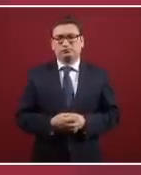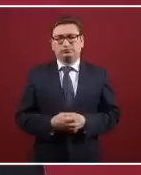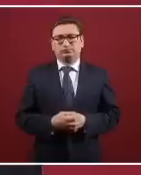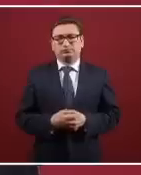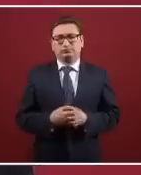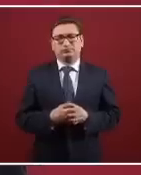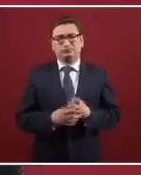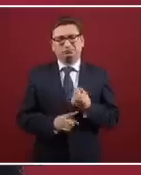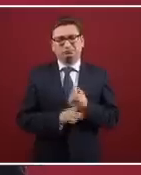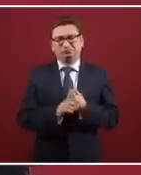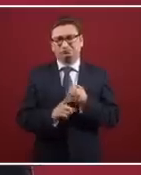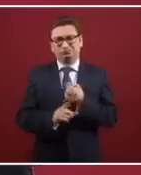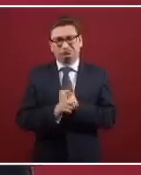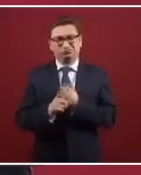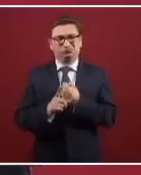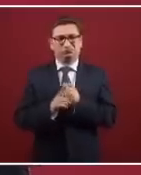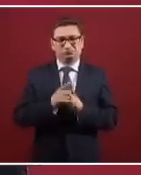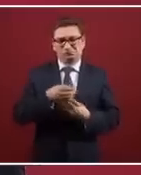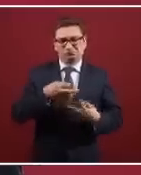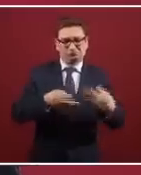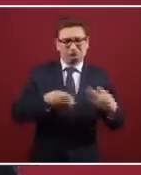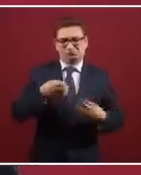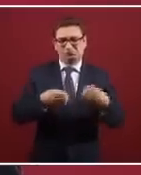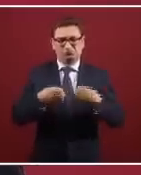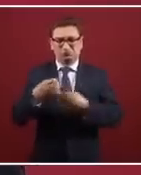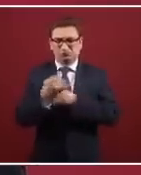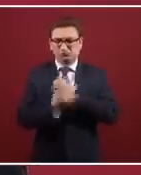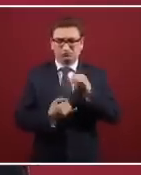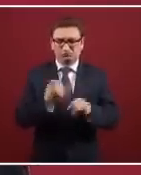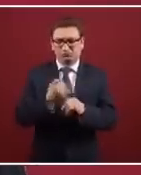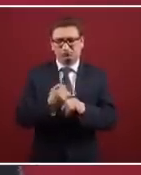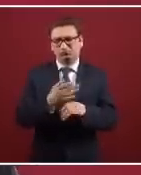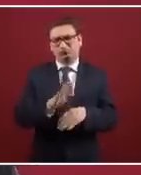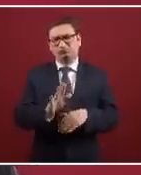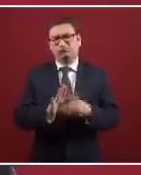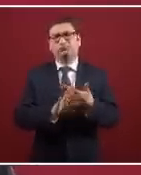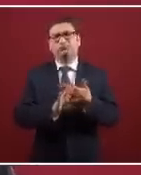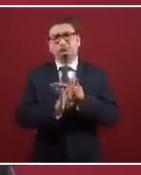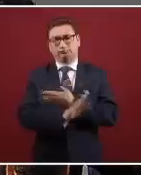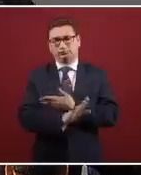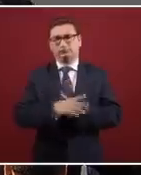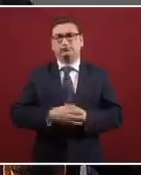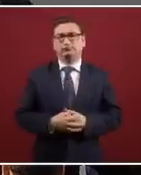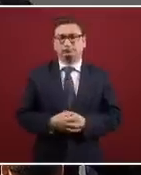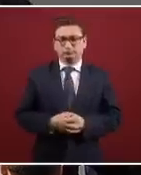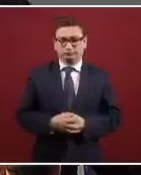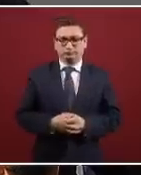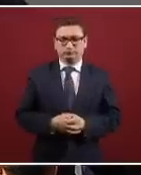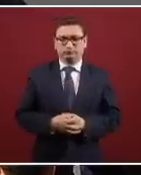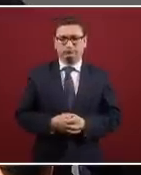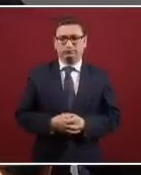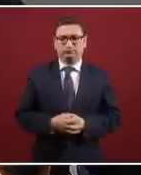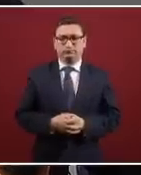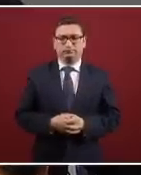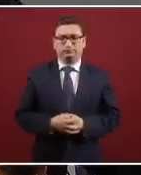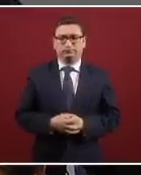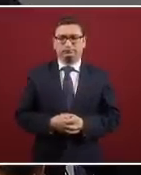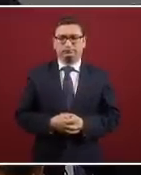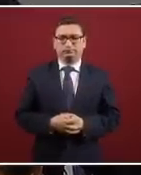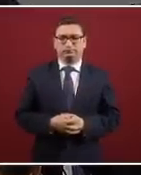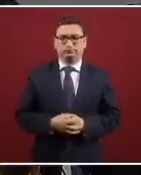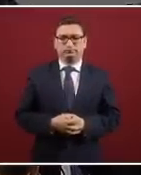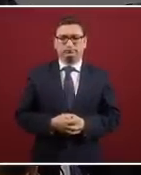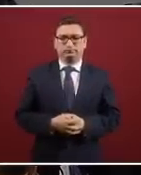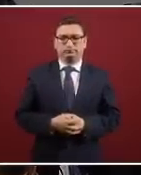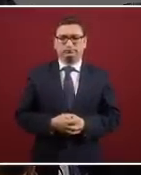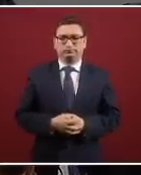ir a los tribunales internacionales, como está establecido en